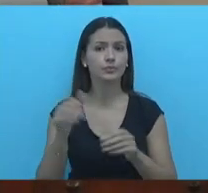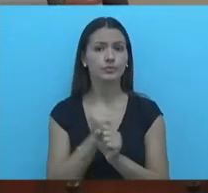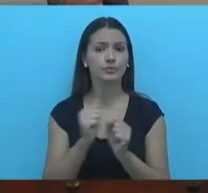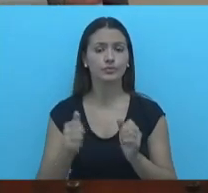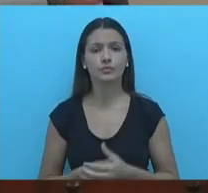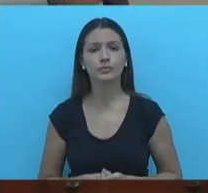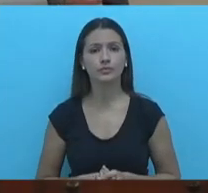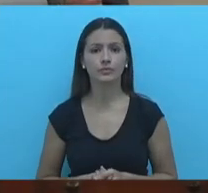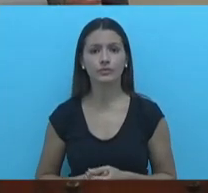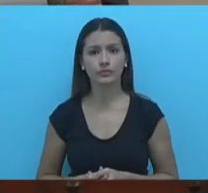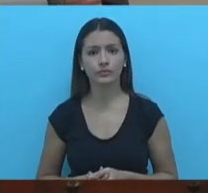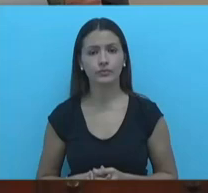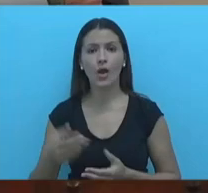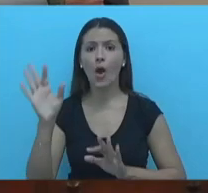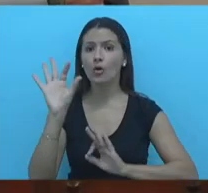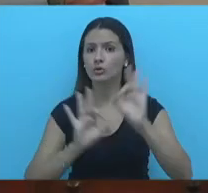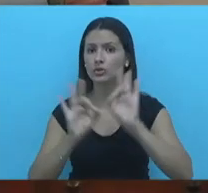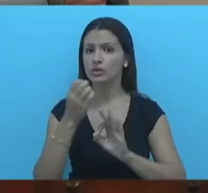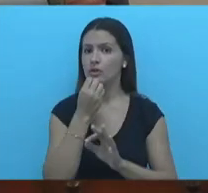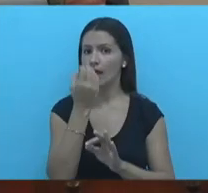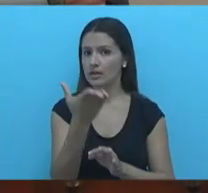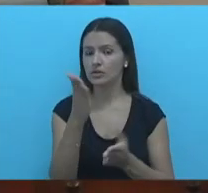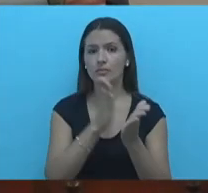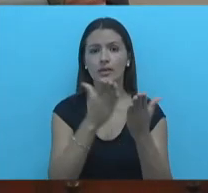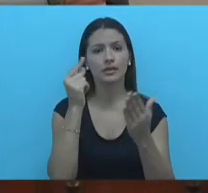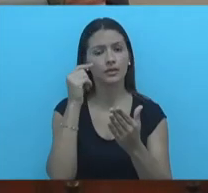aprobado. Proyecto de declaración, expediente